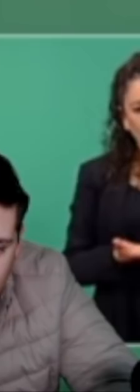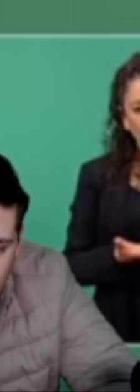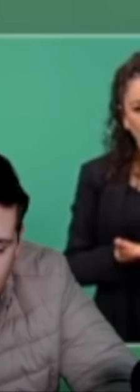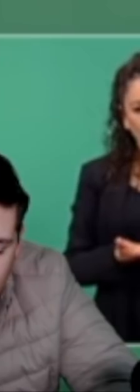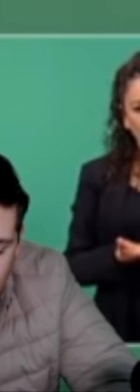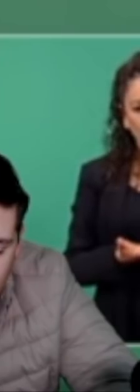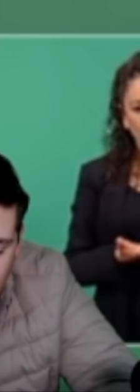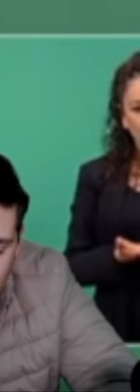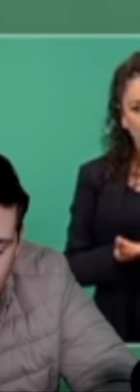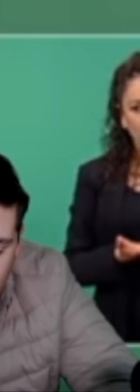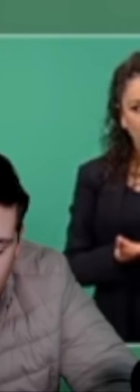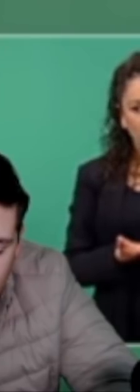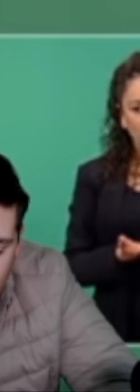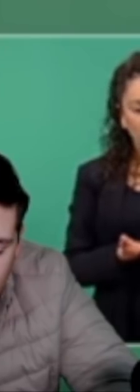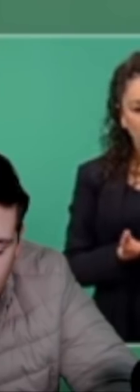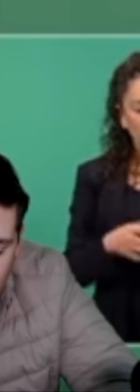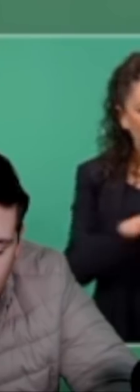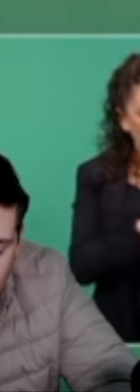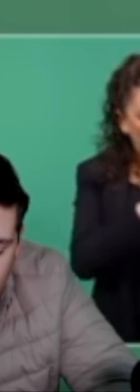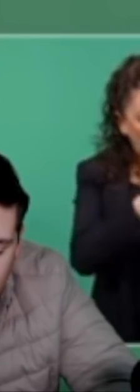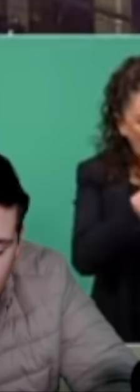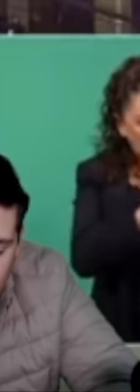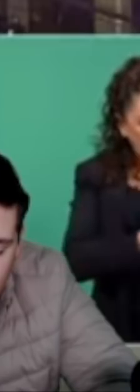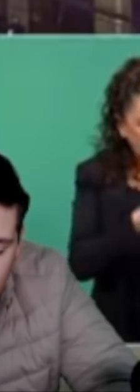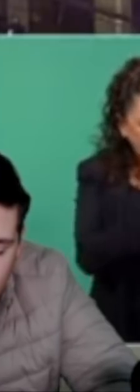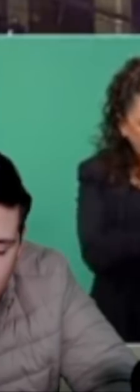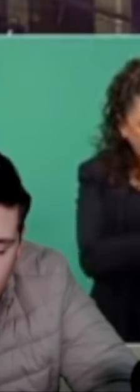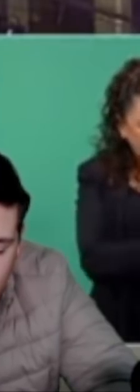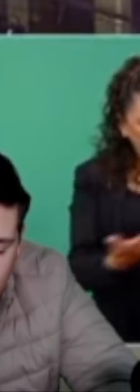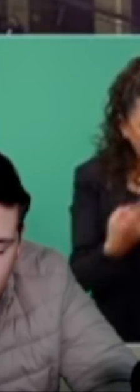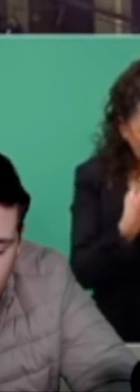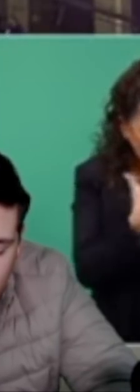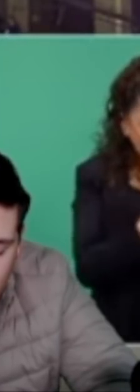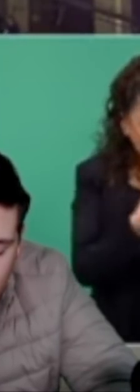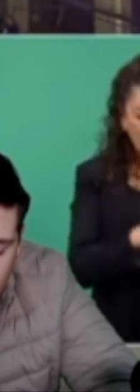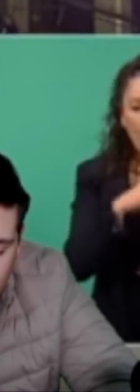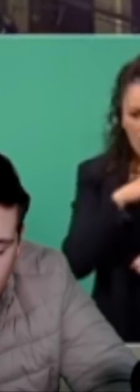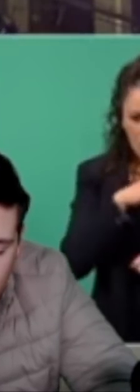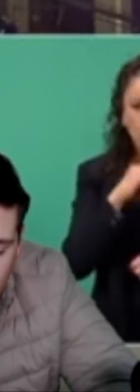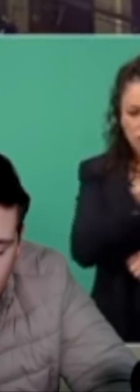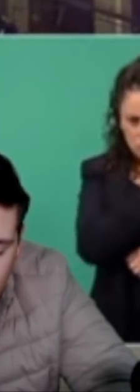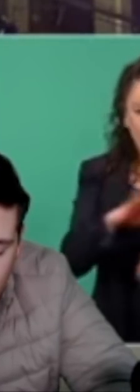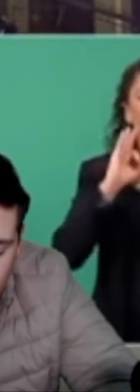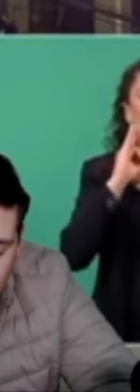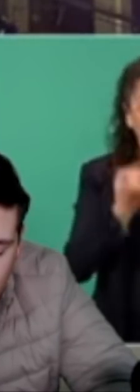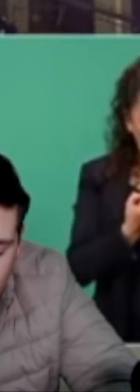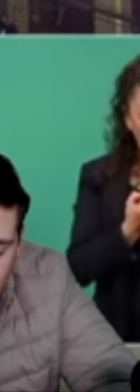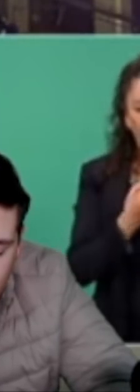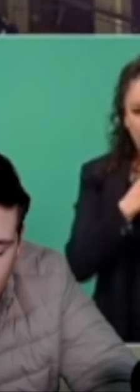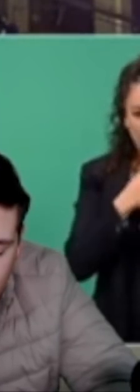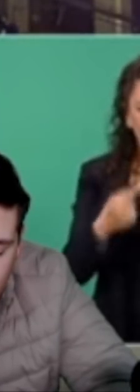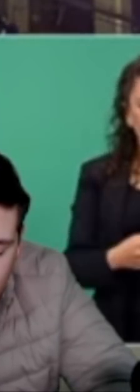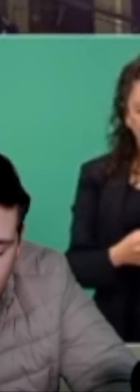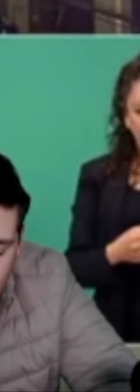se puede reponer el procedimiento, hay formas, sí. No puede